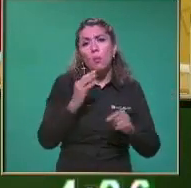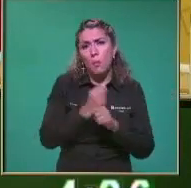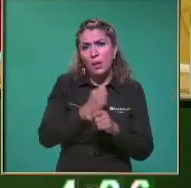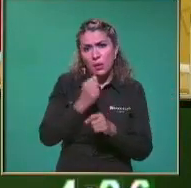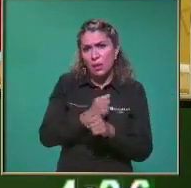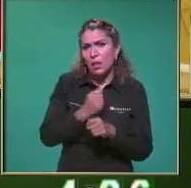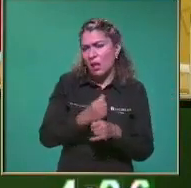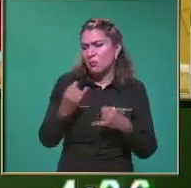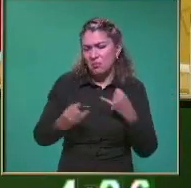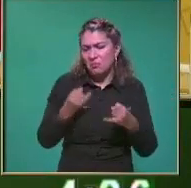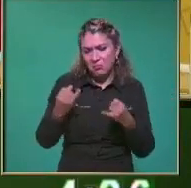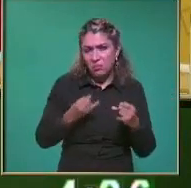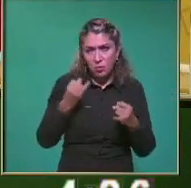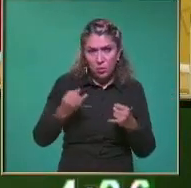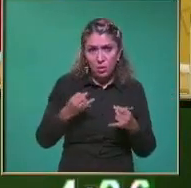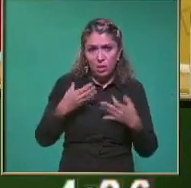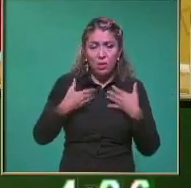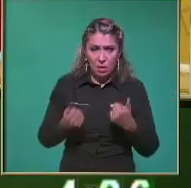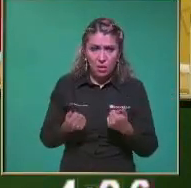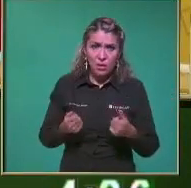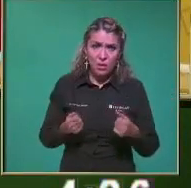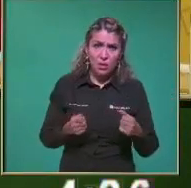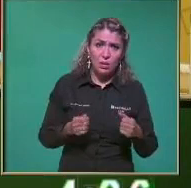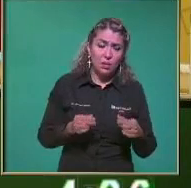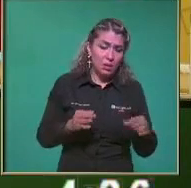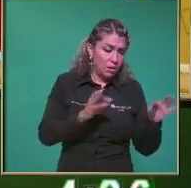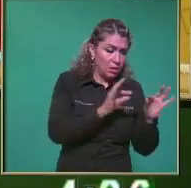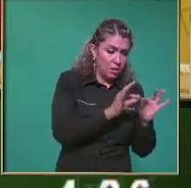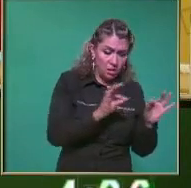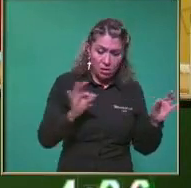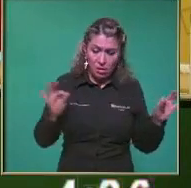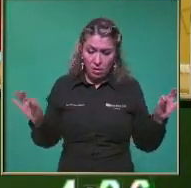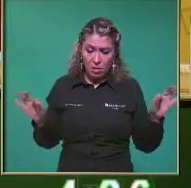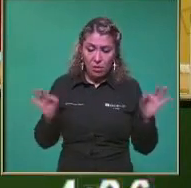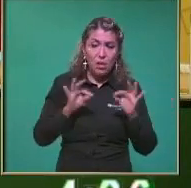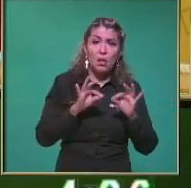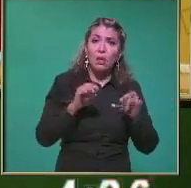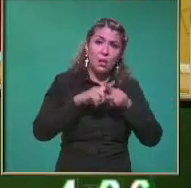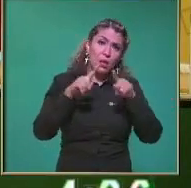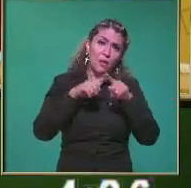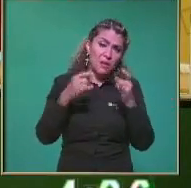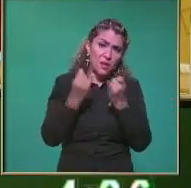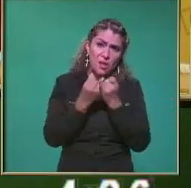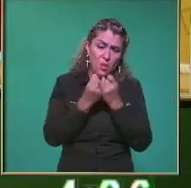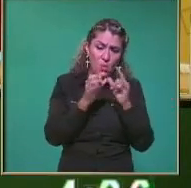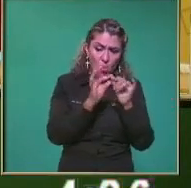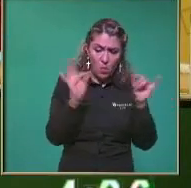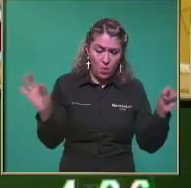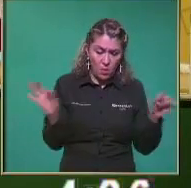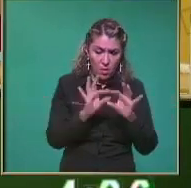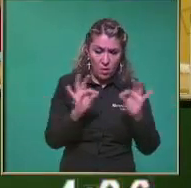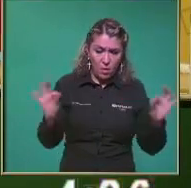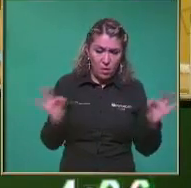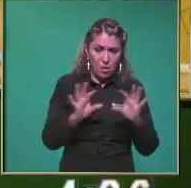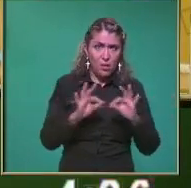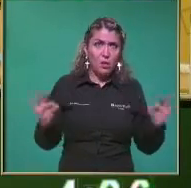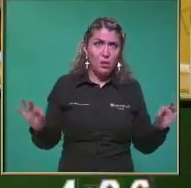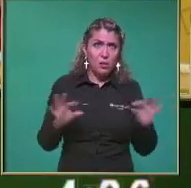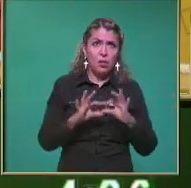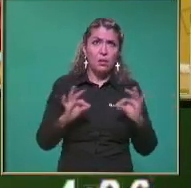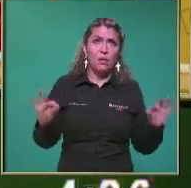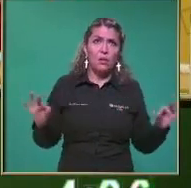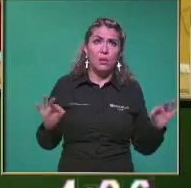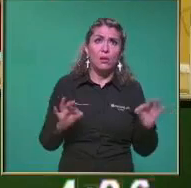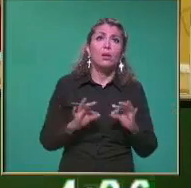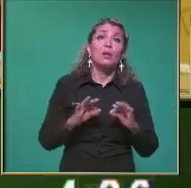jugando con él para que pueden tener, de hecho no uno, pueden tener varios que sean del mismo tamaño, como aquí que yo tengo varios, de distintos colores,